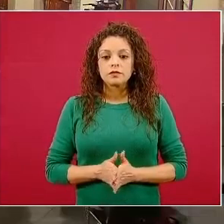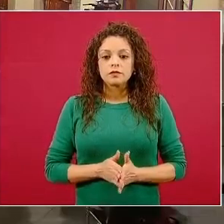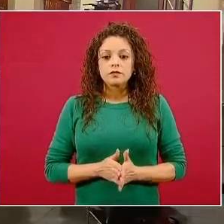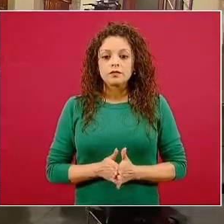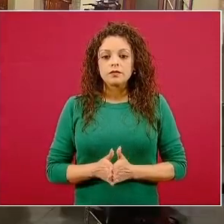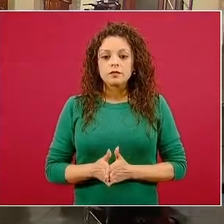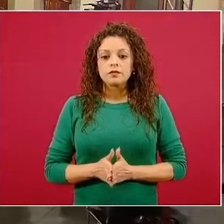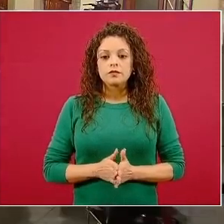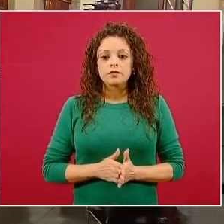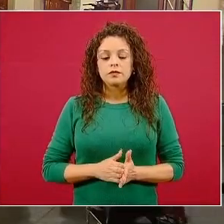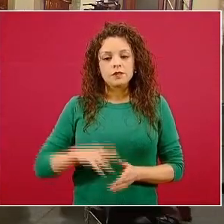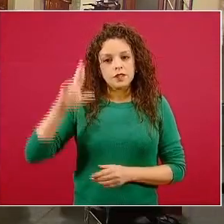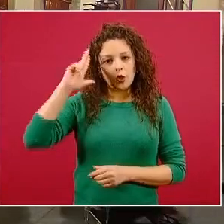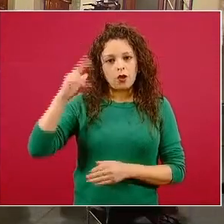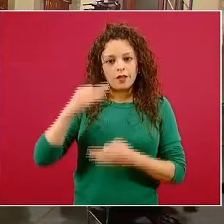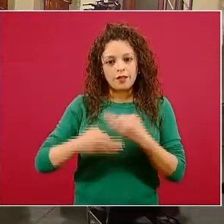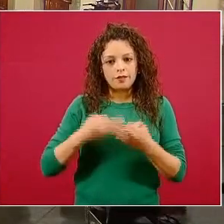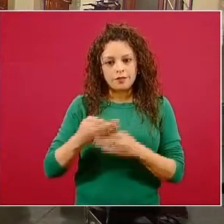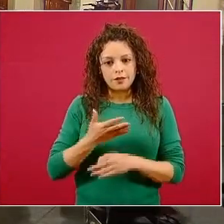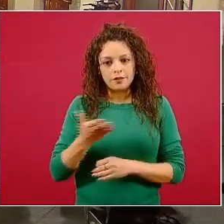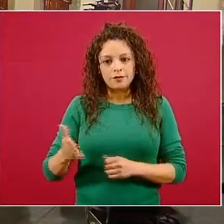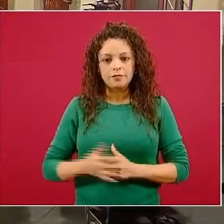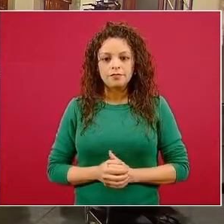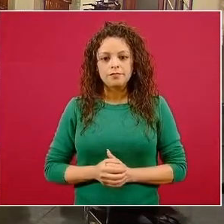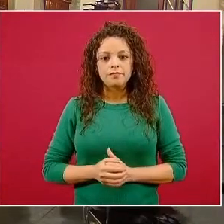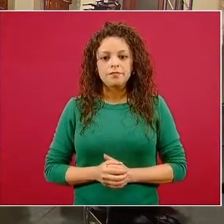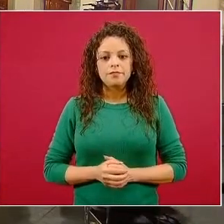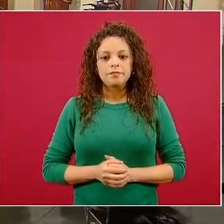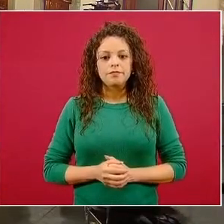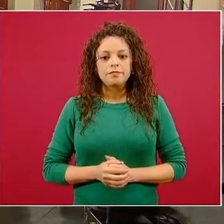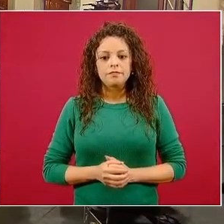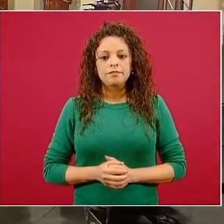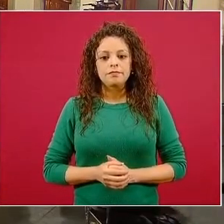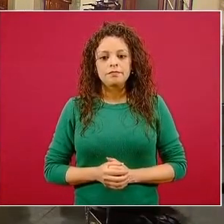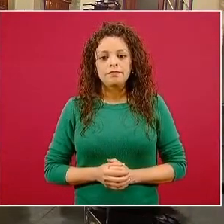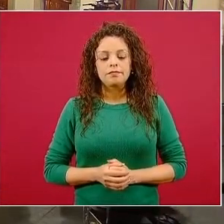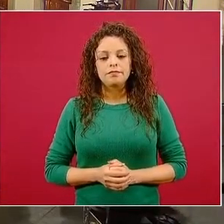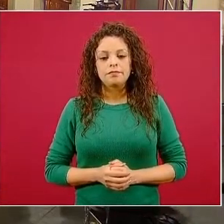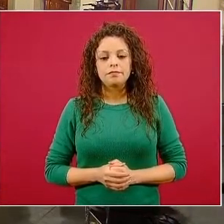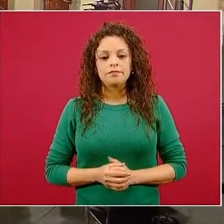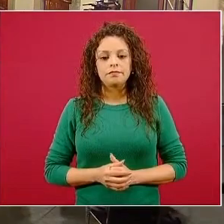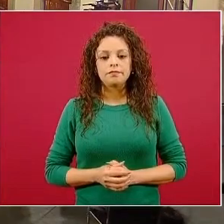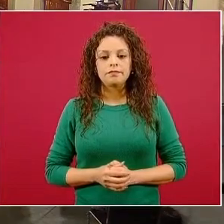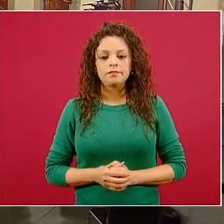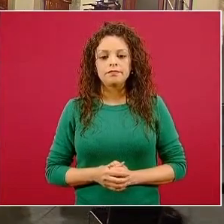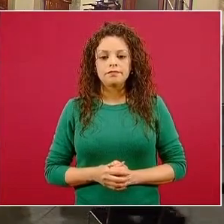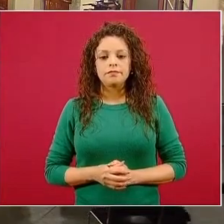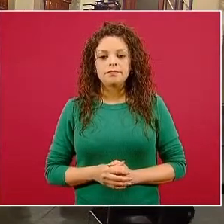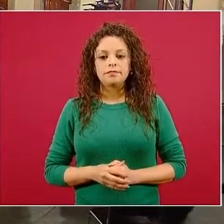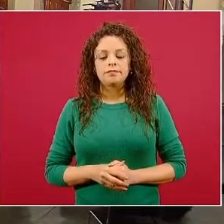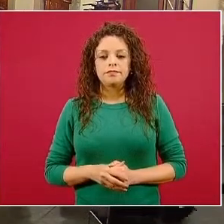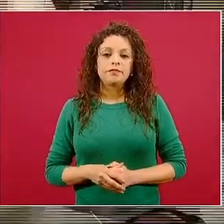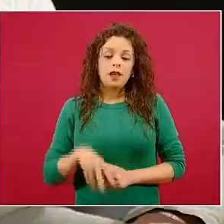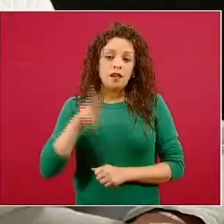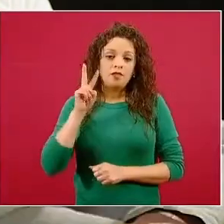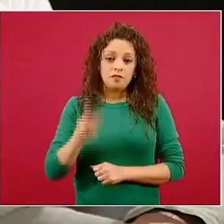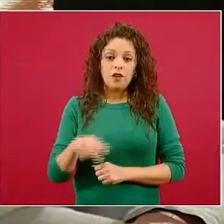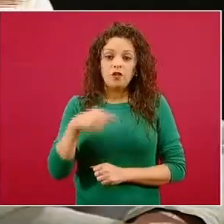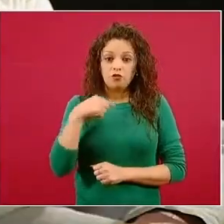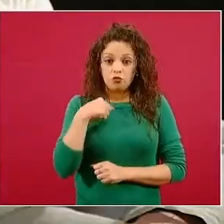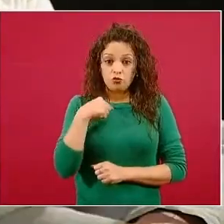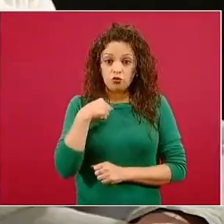Bueno, hola a todas y a todos. En realidad yo voy a sacar todavía un poco